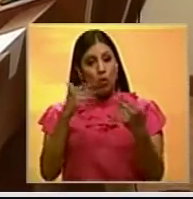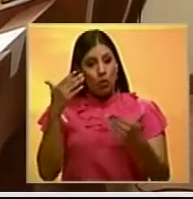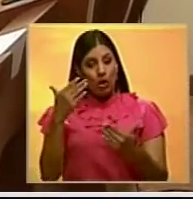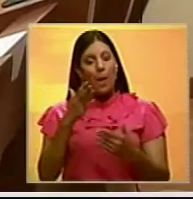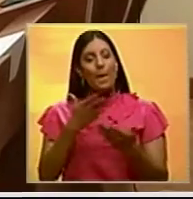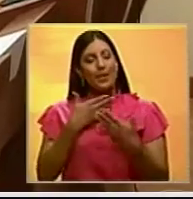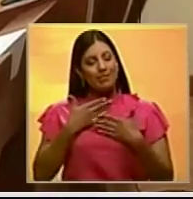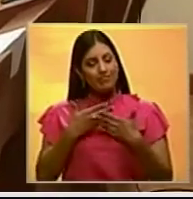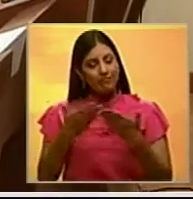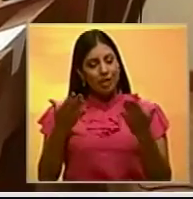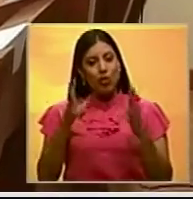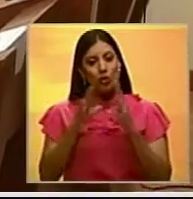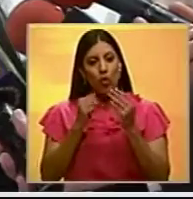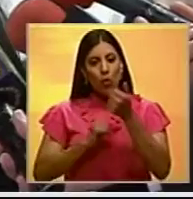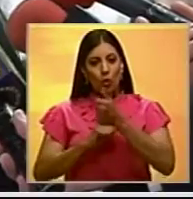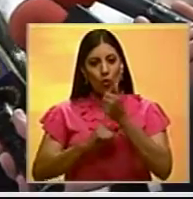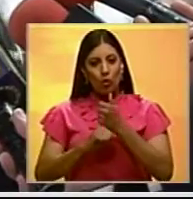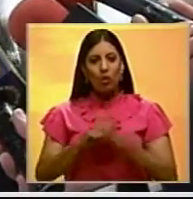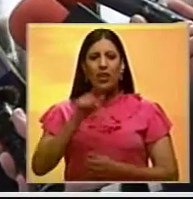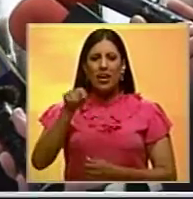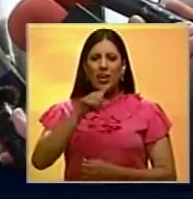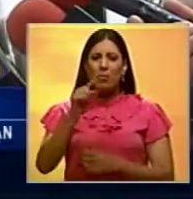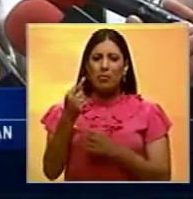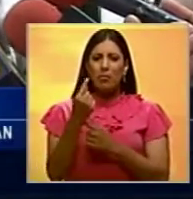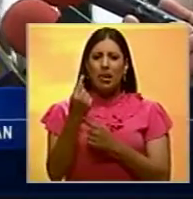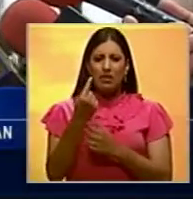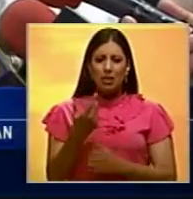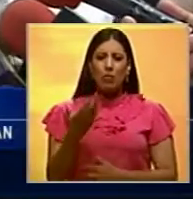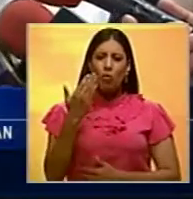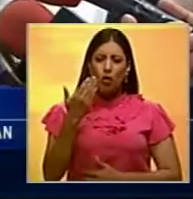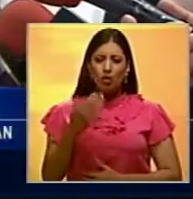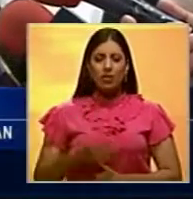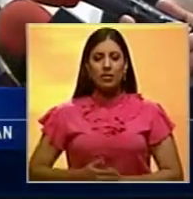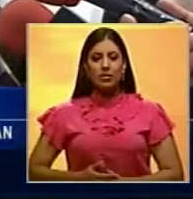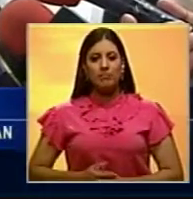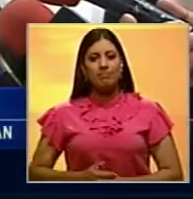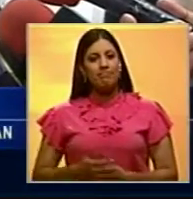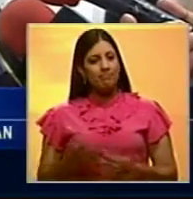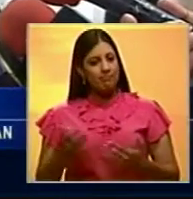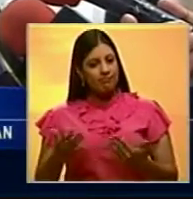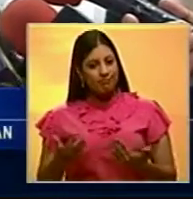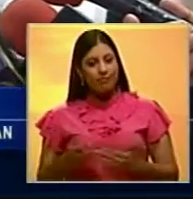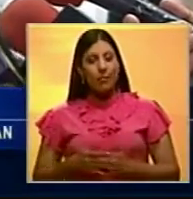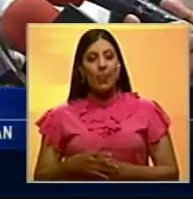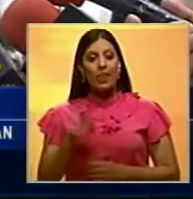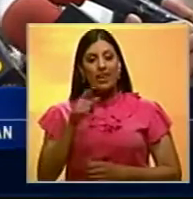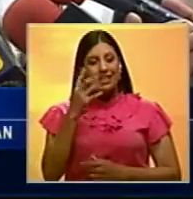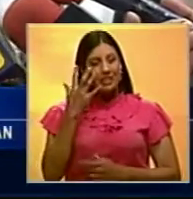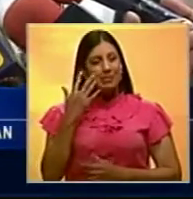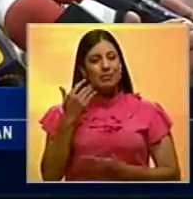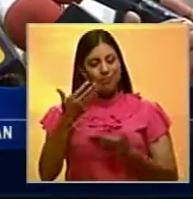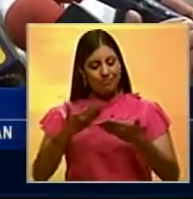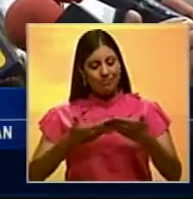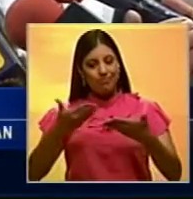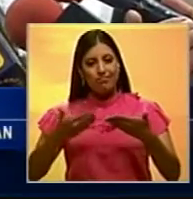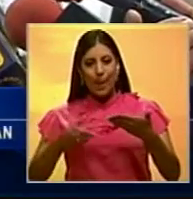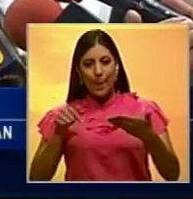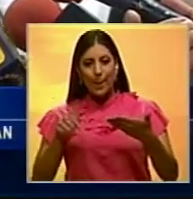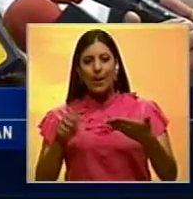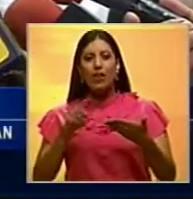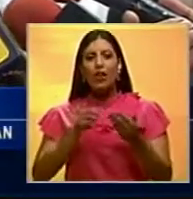que le prestará todo el apoyo. Ellos han hecho un requerimiento bien importante, que es que sus expedientes